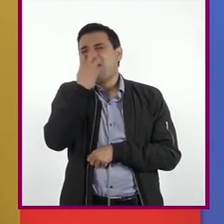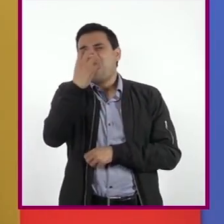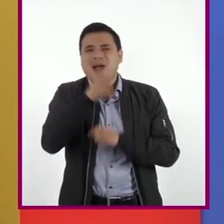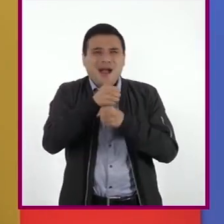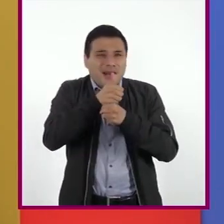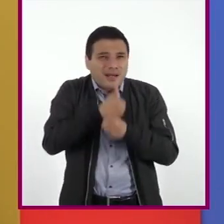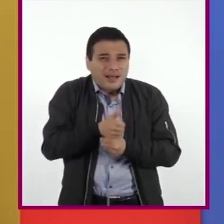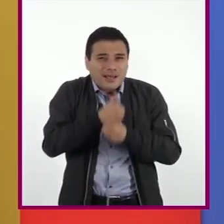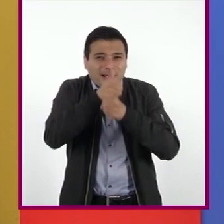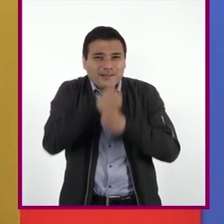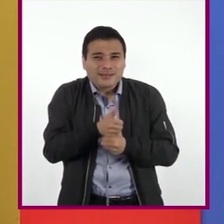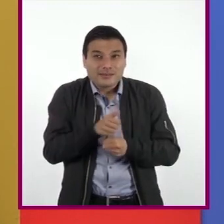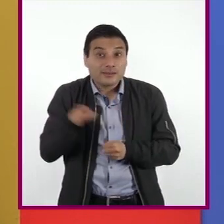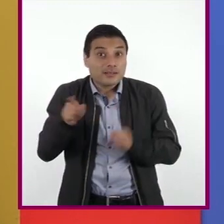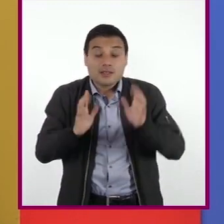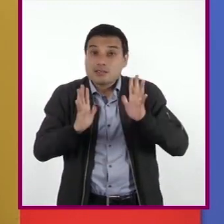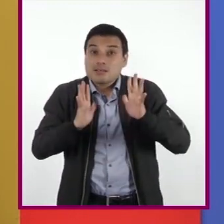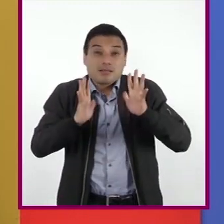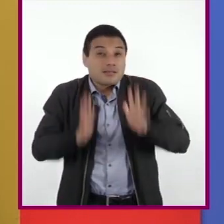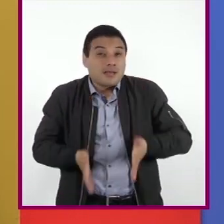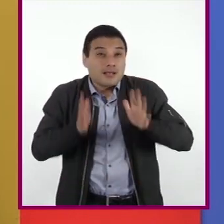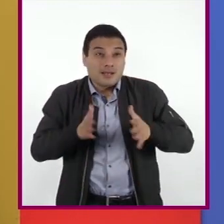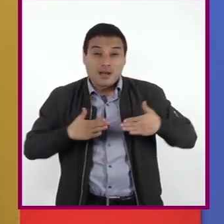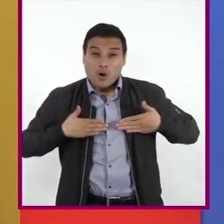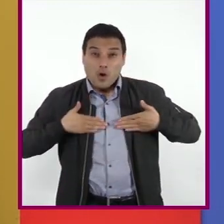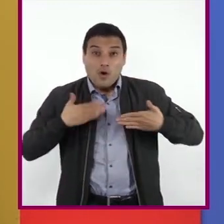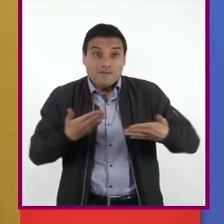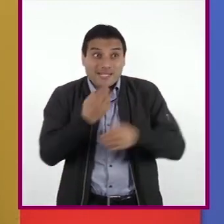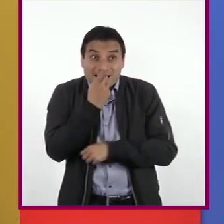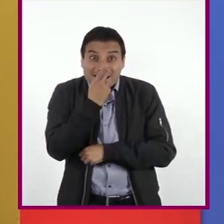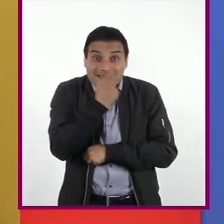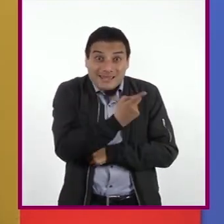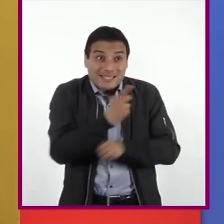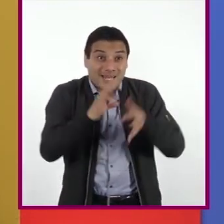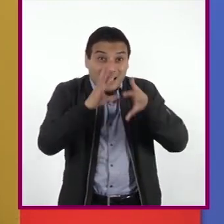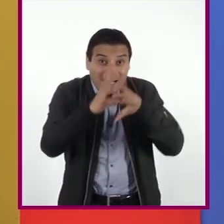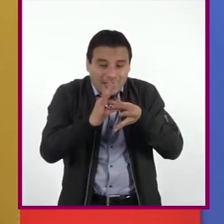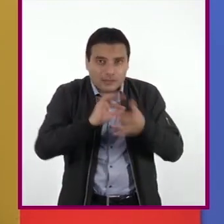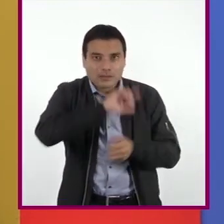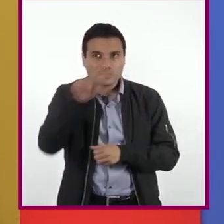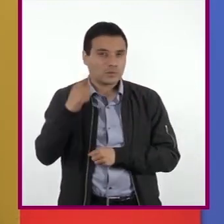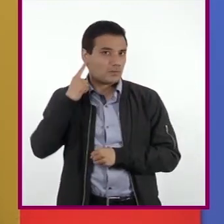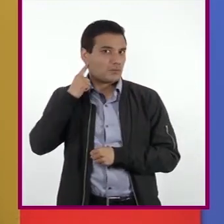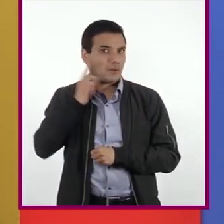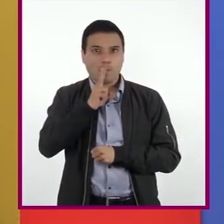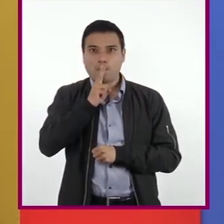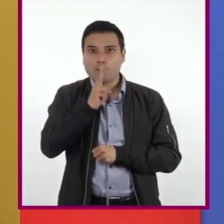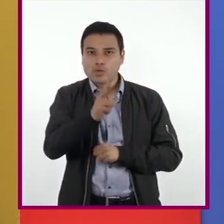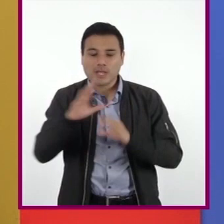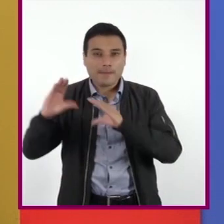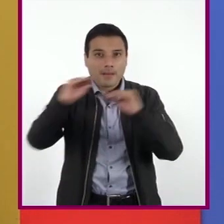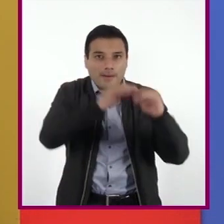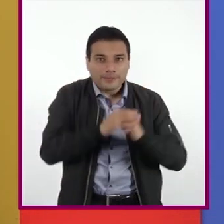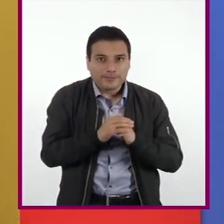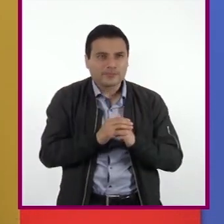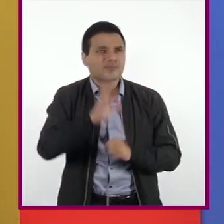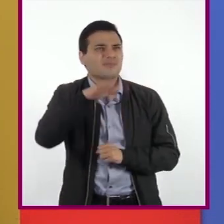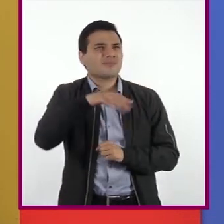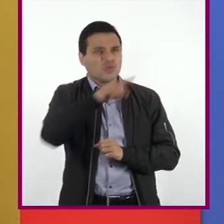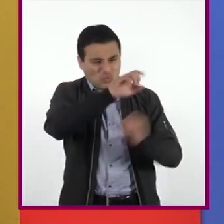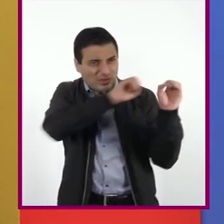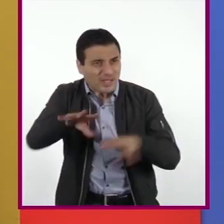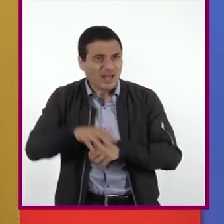estaba casi a punto de confesar cuando se escucharon unas voces. ¡Oye tú!